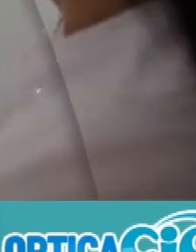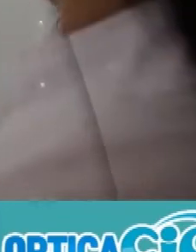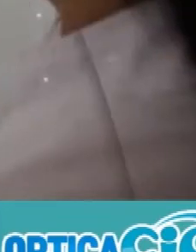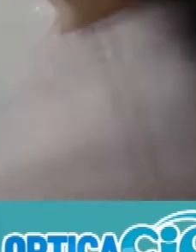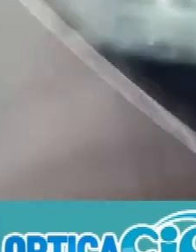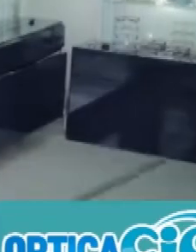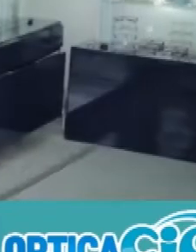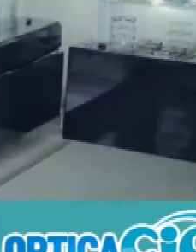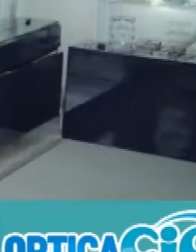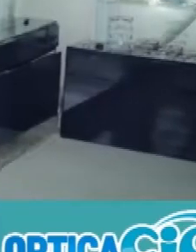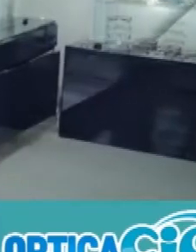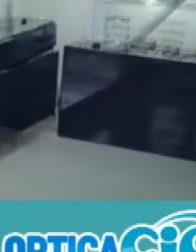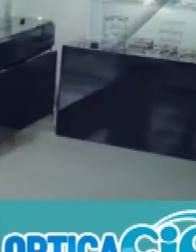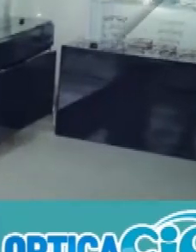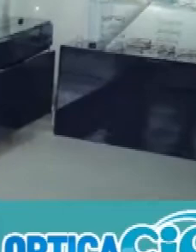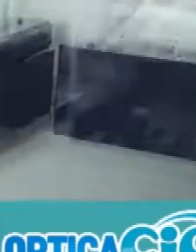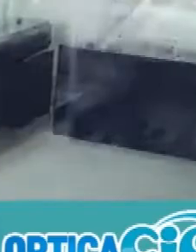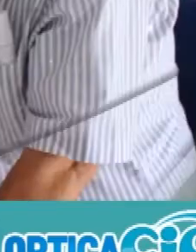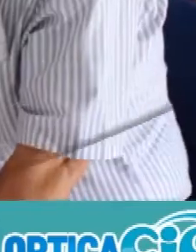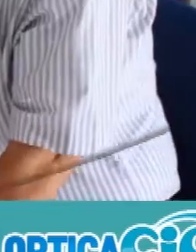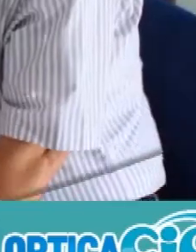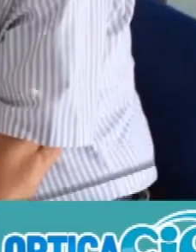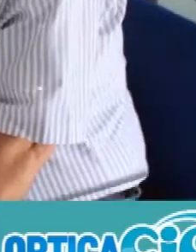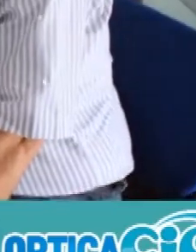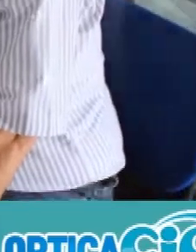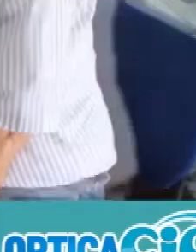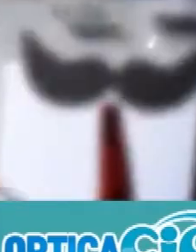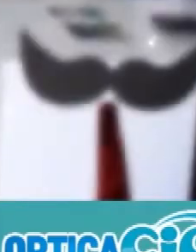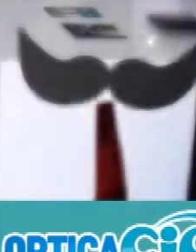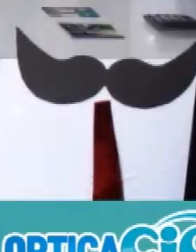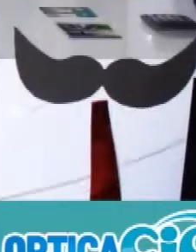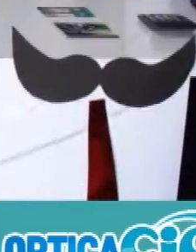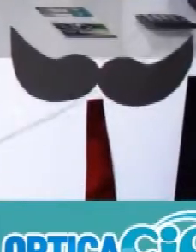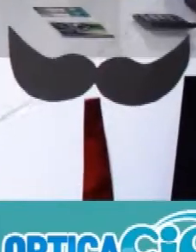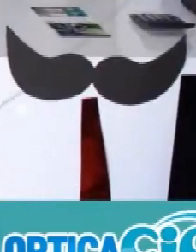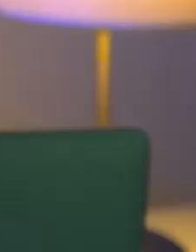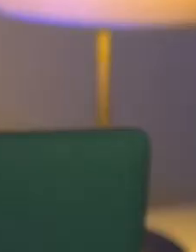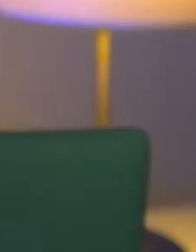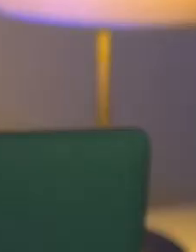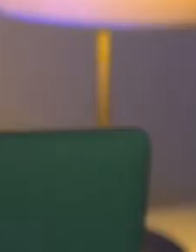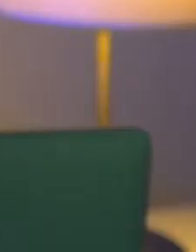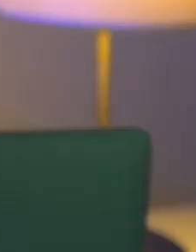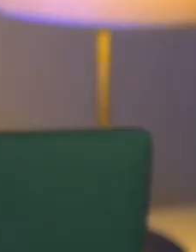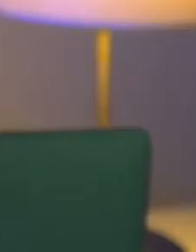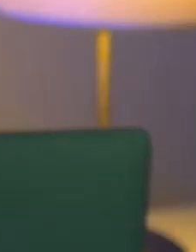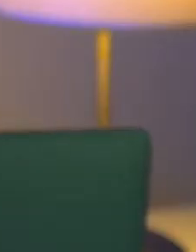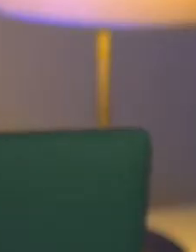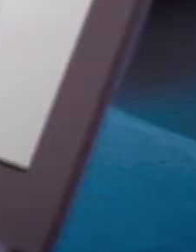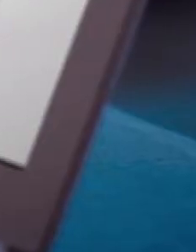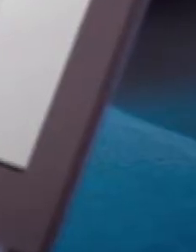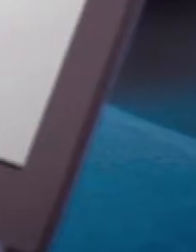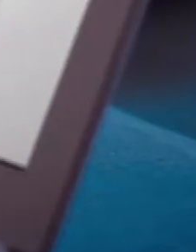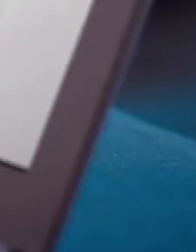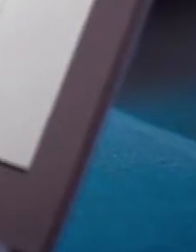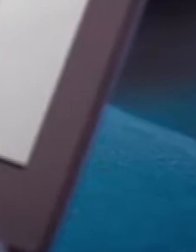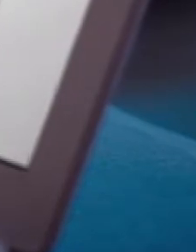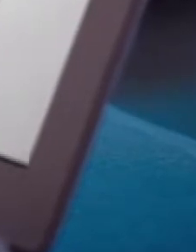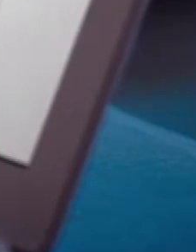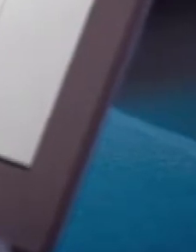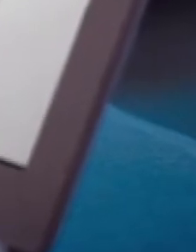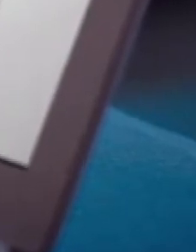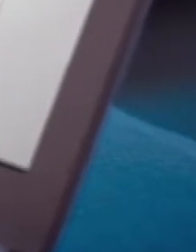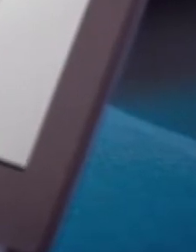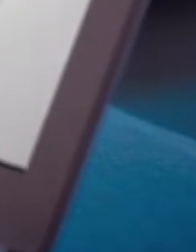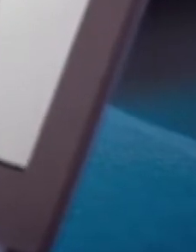moderno laboratorio de la región. Monturas oftálmicas e industriales. Óptica CIO limitada. Estar cerca es contar con un chat en línea